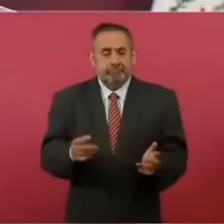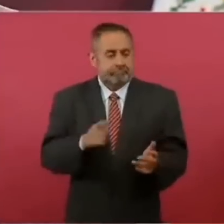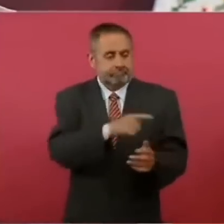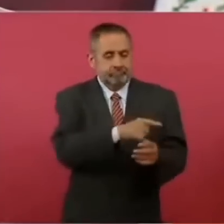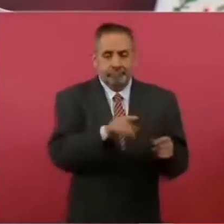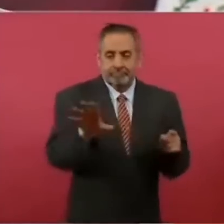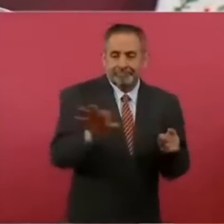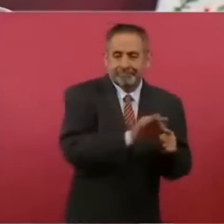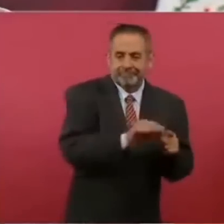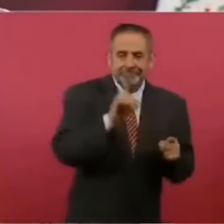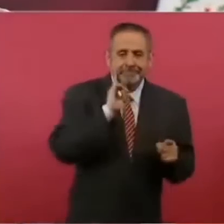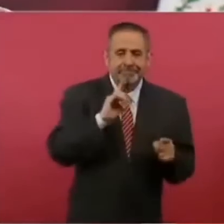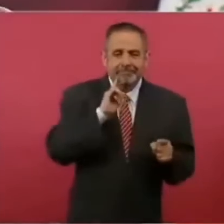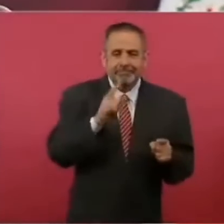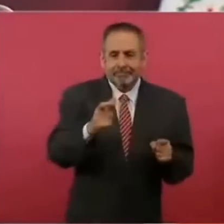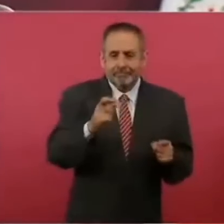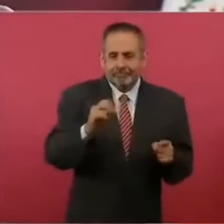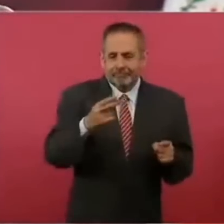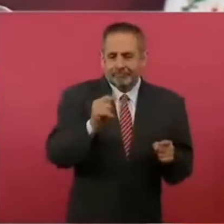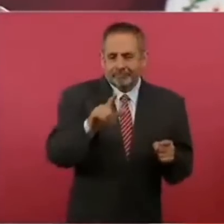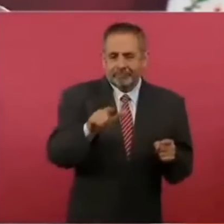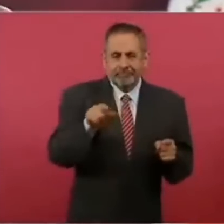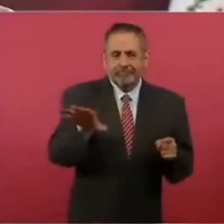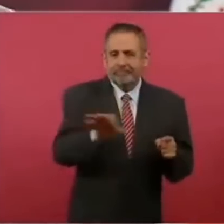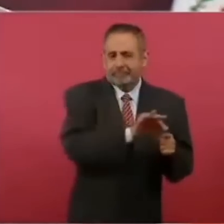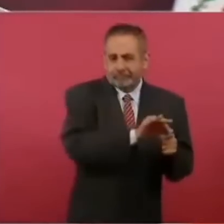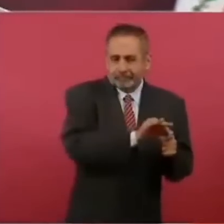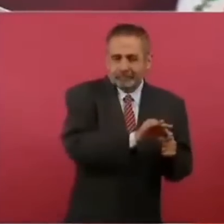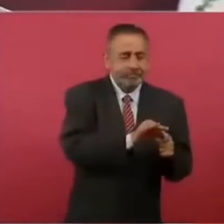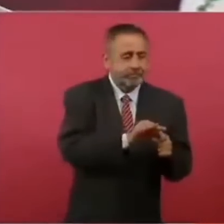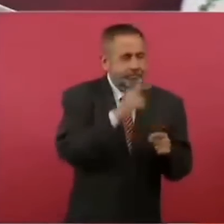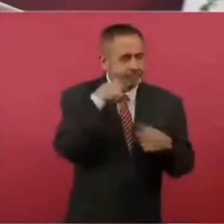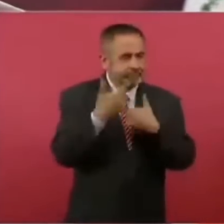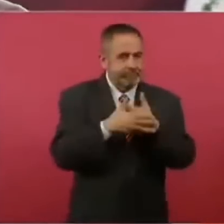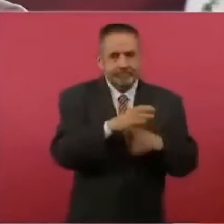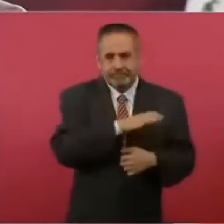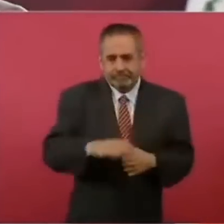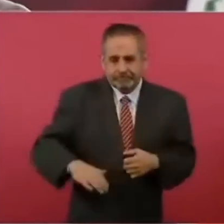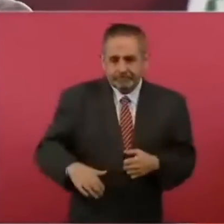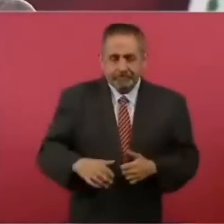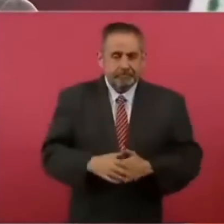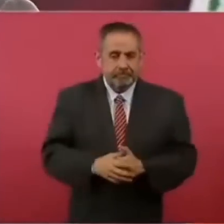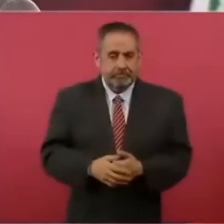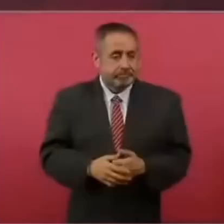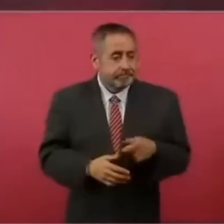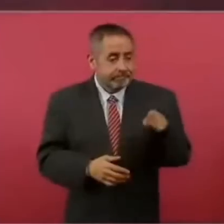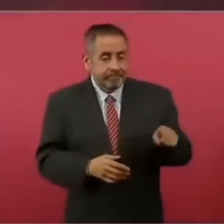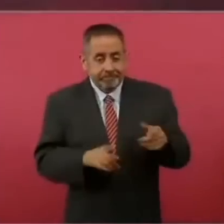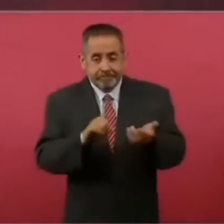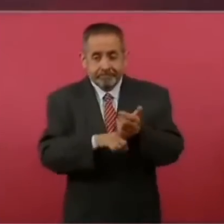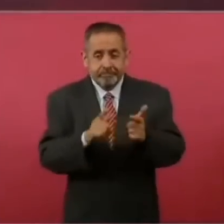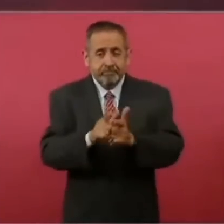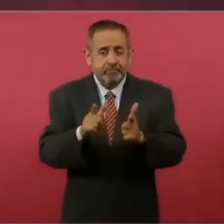candidata que escogieron, ¿no?, los del bloque conservador, que también no son los partidos,